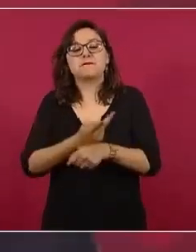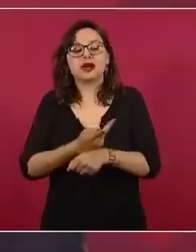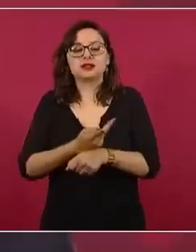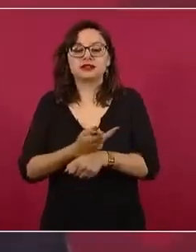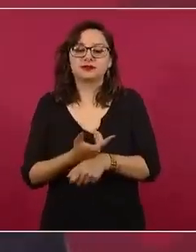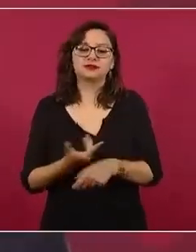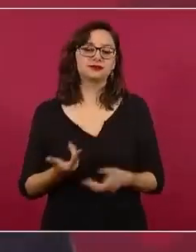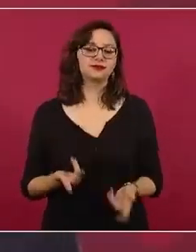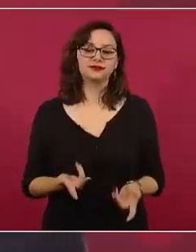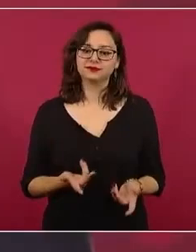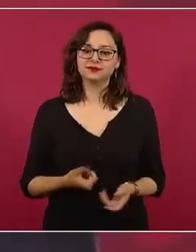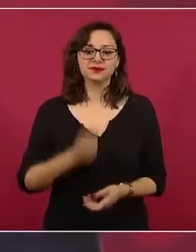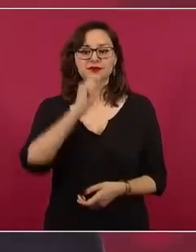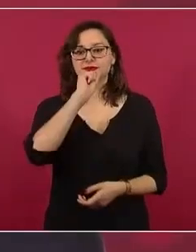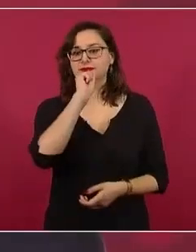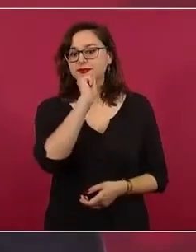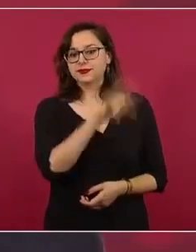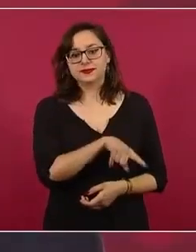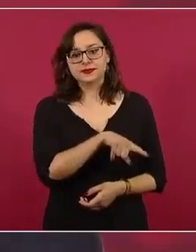apoyando